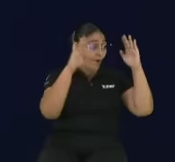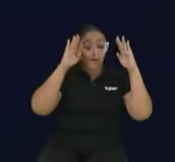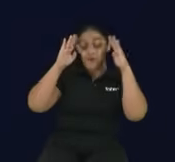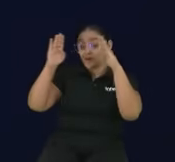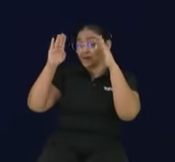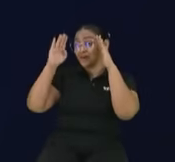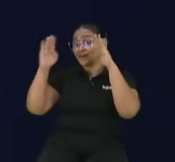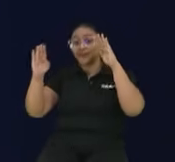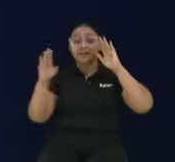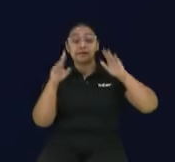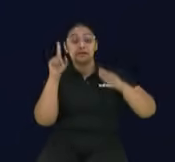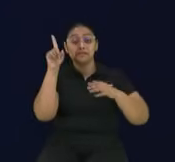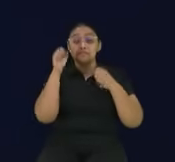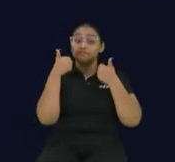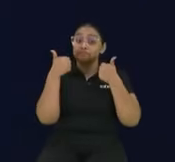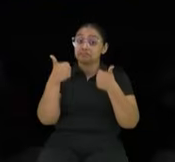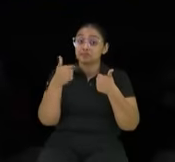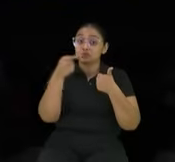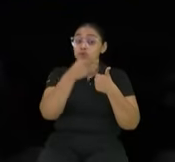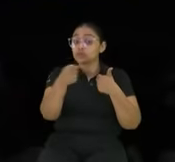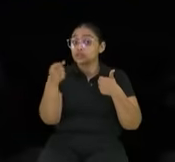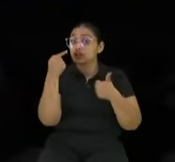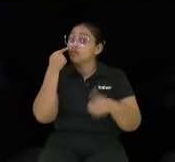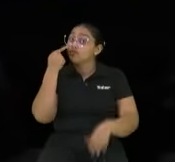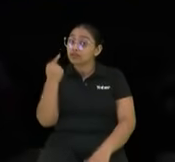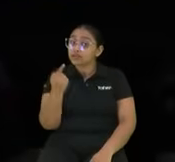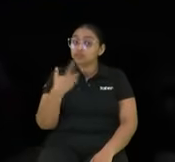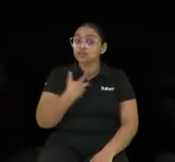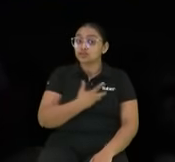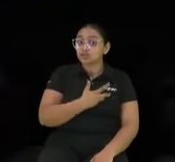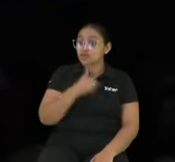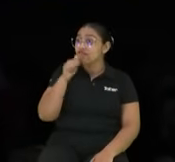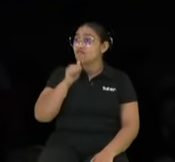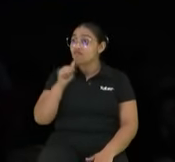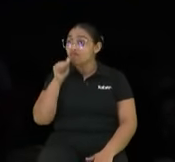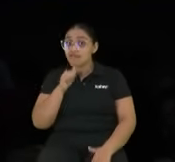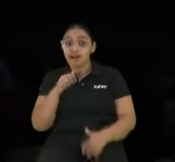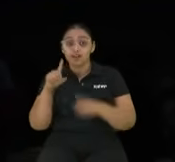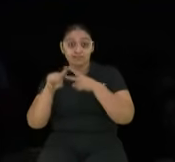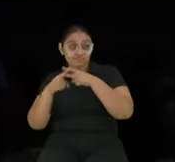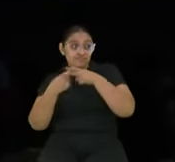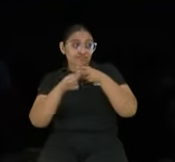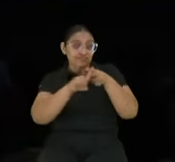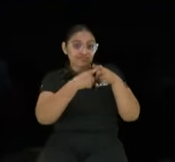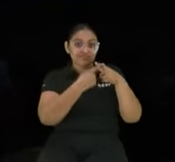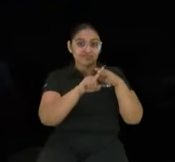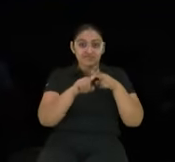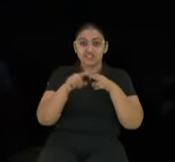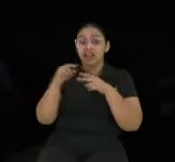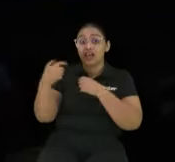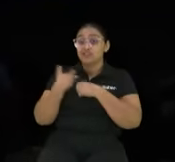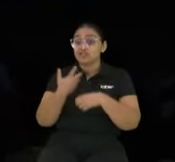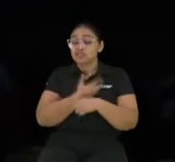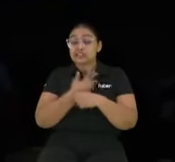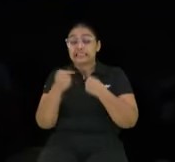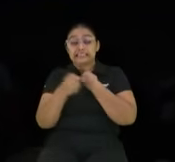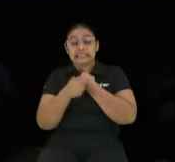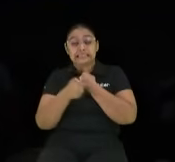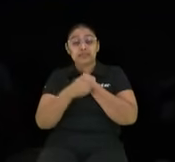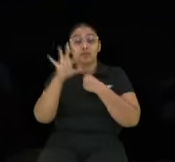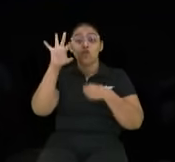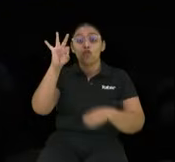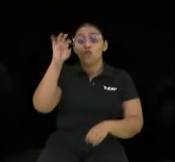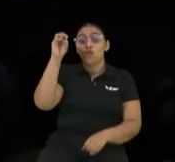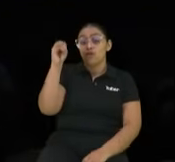Señor por favor ubíquese Ya vio que estamos reparando los baños eso nos va a tomar 90 días pero los baños están